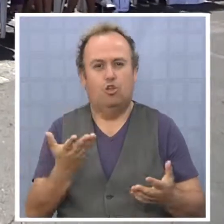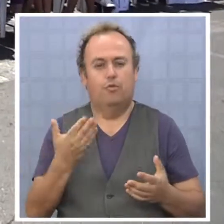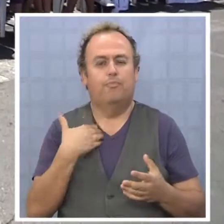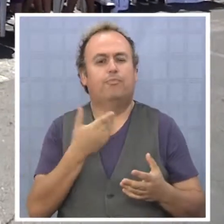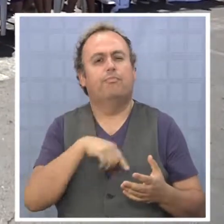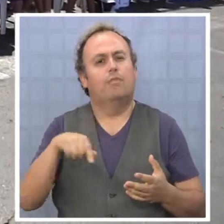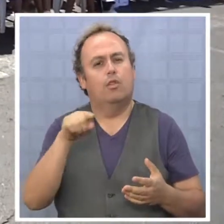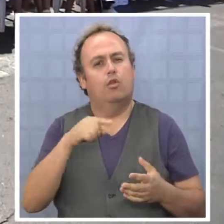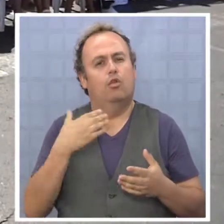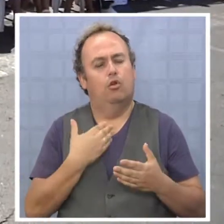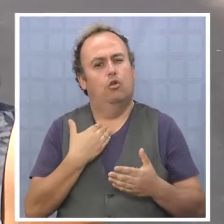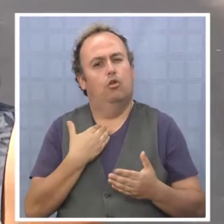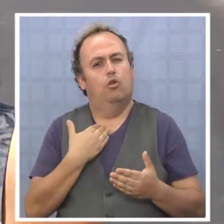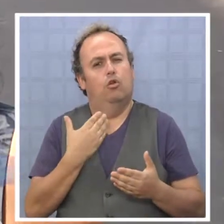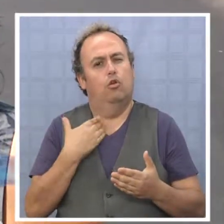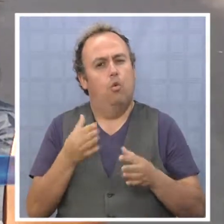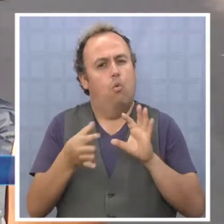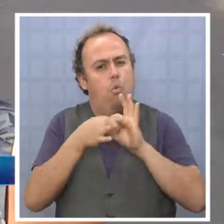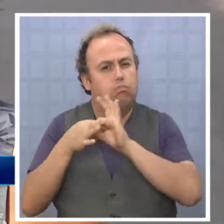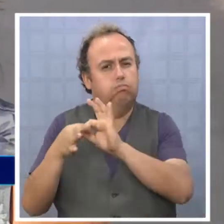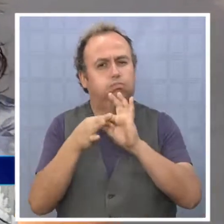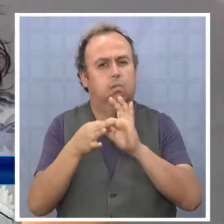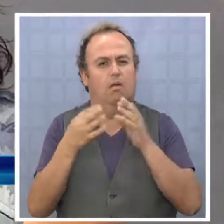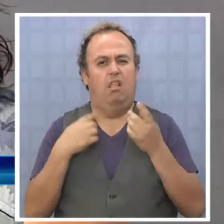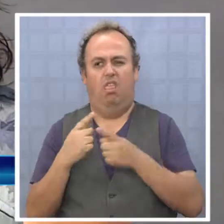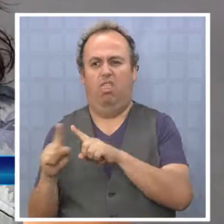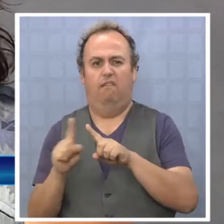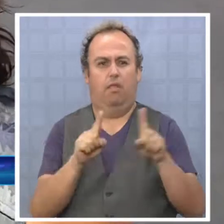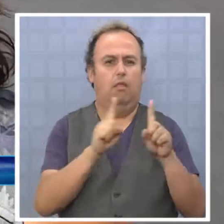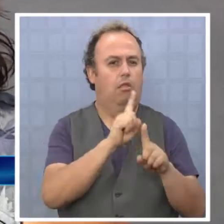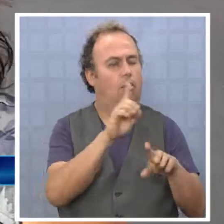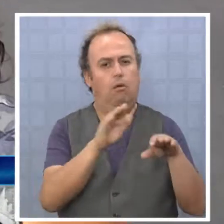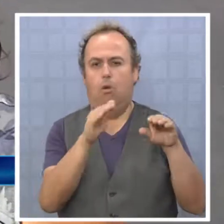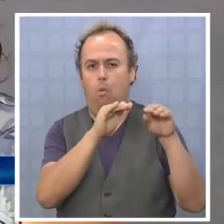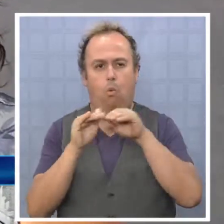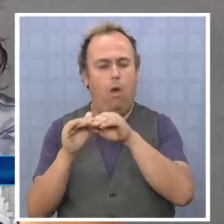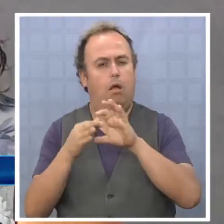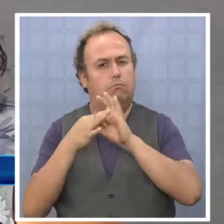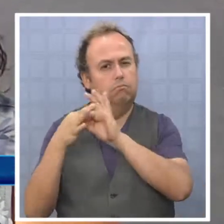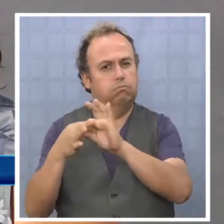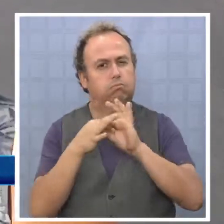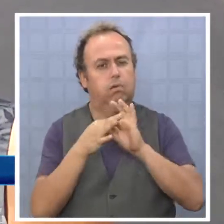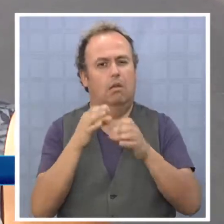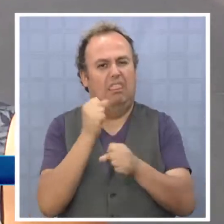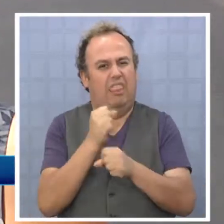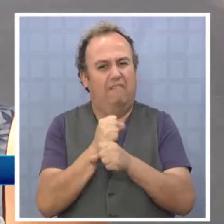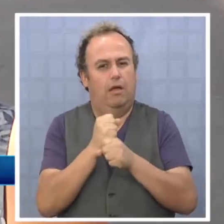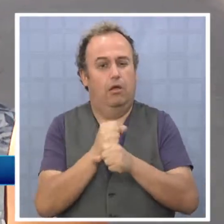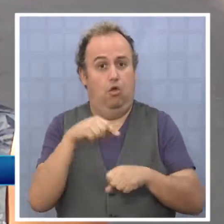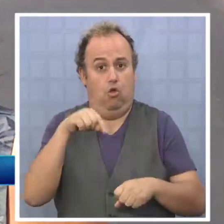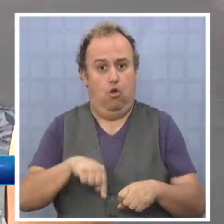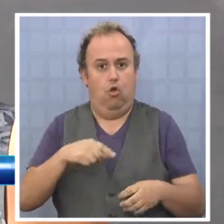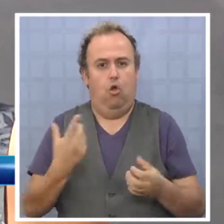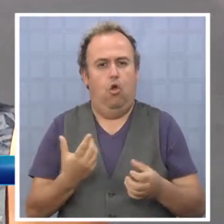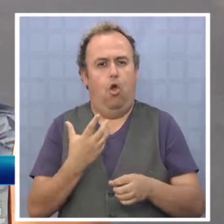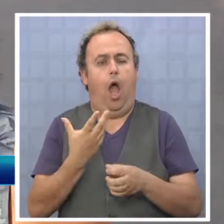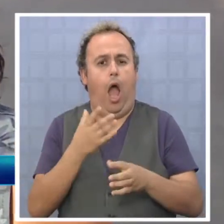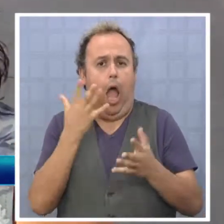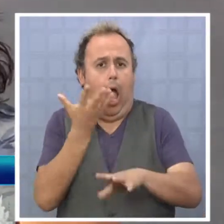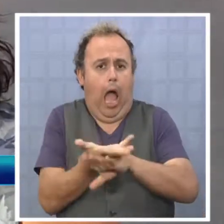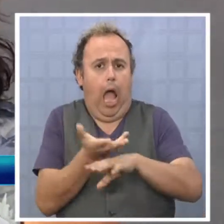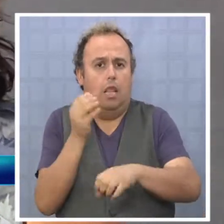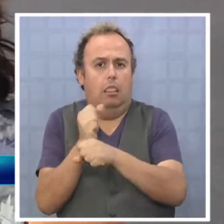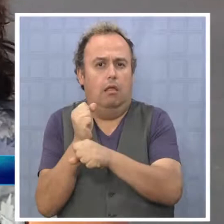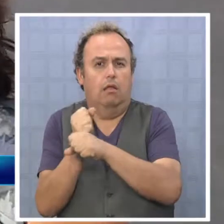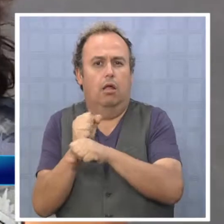torno a la unidad, tenemos que dejar las diferencias de lado y para trabajar especialmente por los trabajadores que hoy día están apresados,